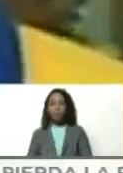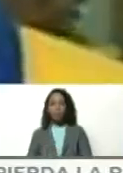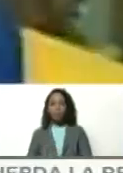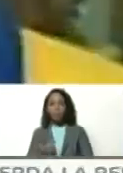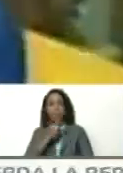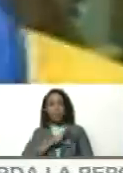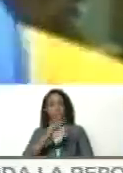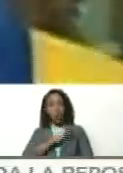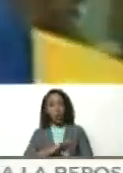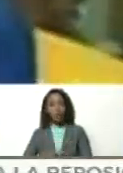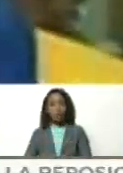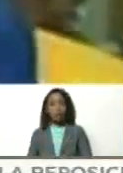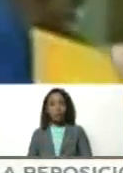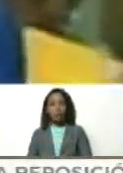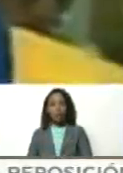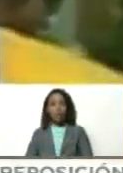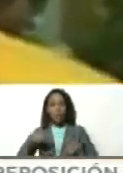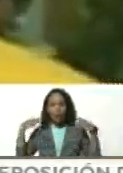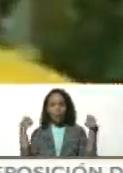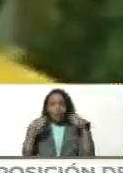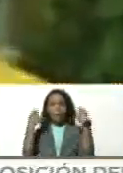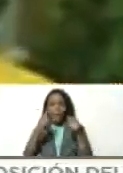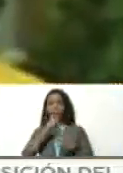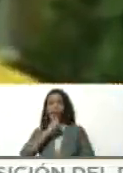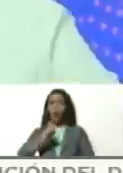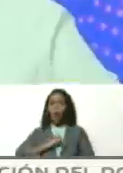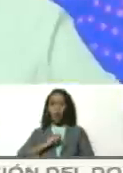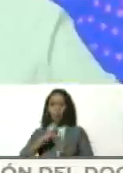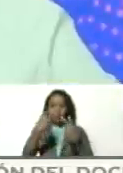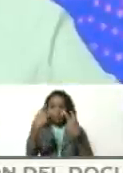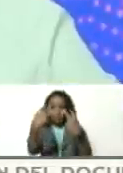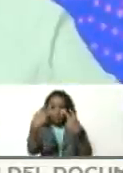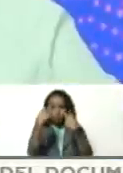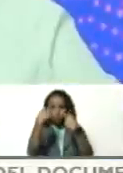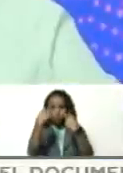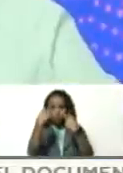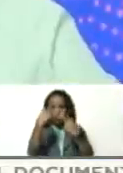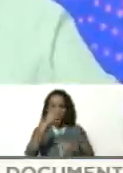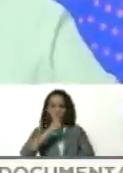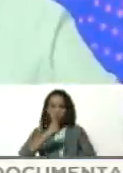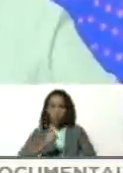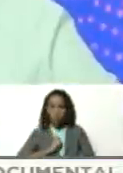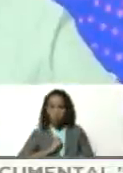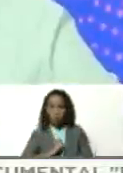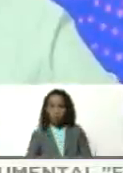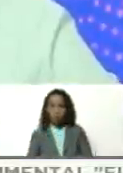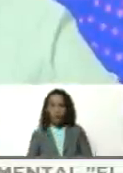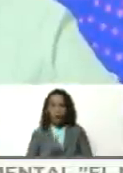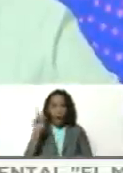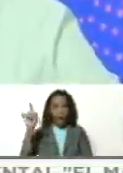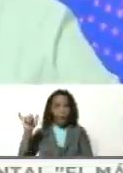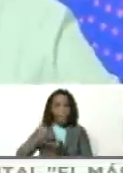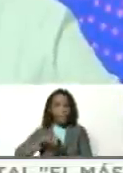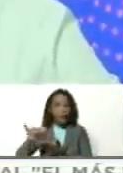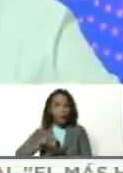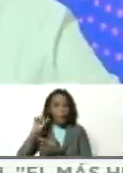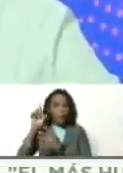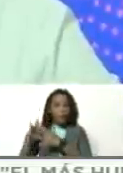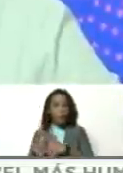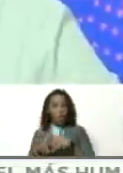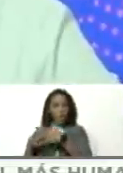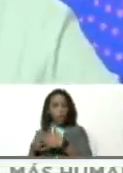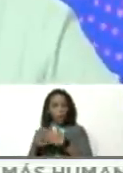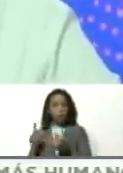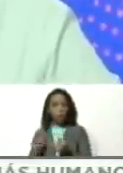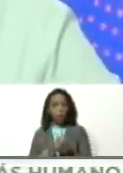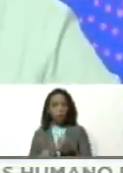Señores de las campañas de odio, escúcheme, mírenme a los ojos, a los que odian en Miami